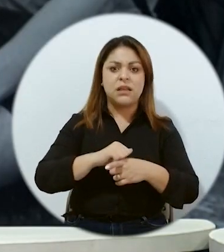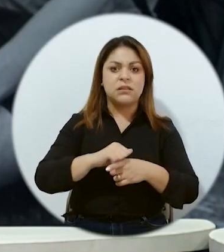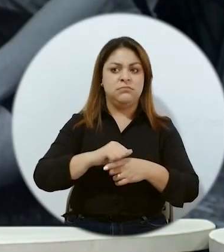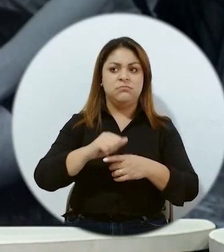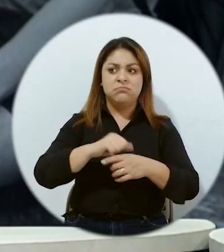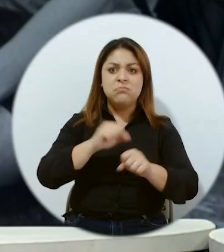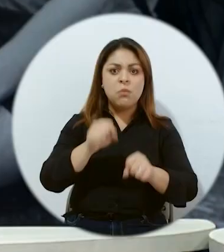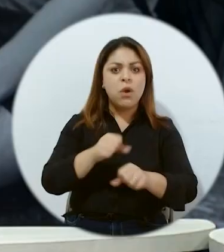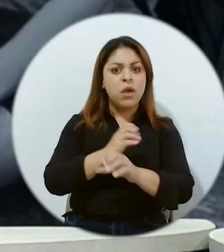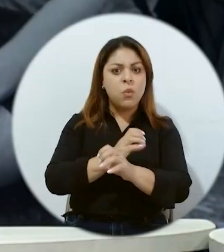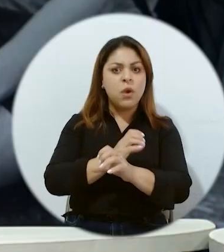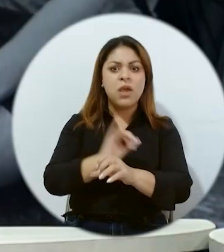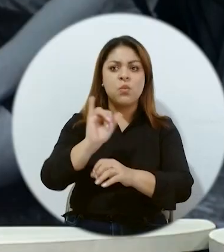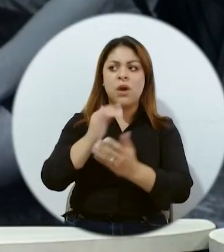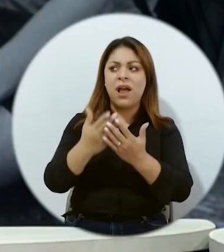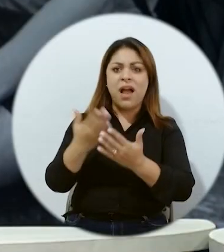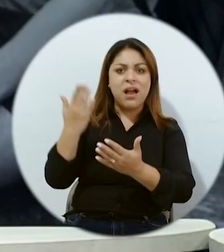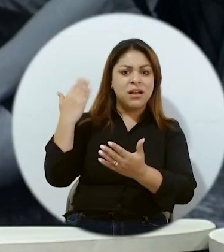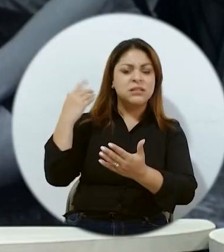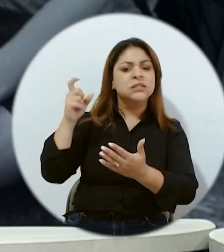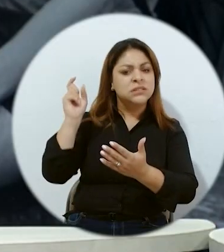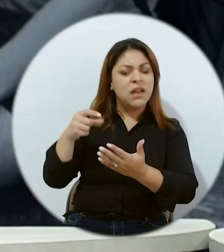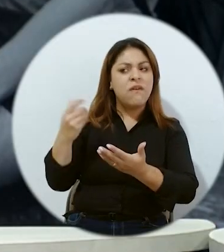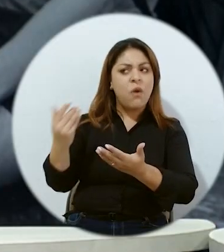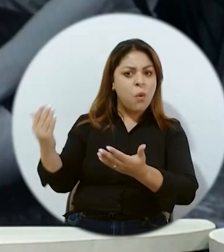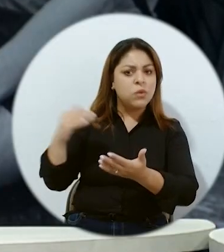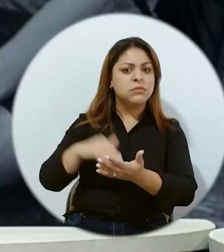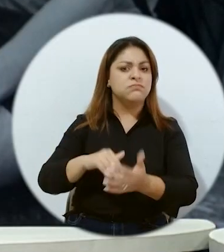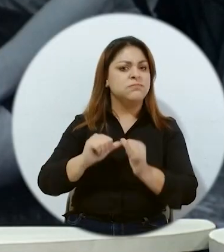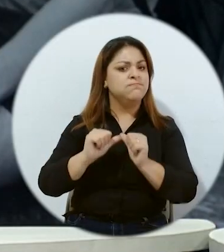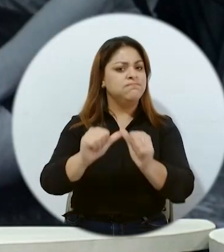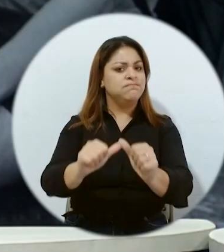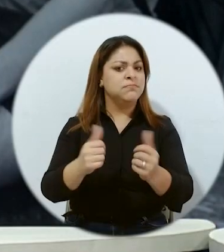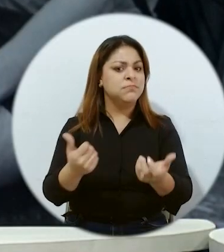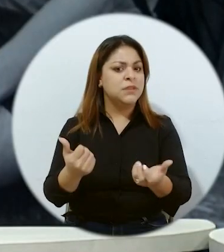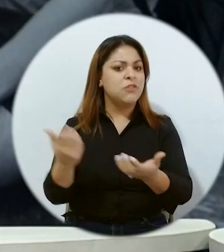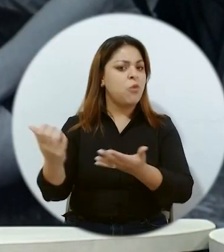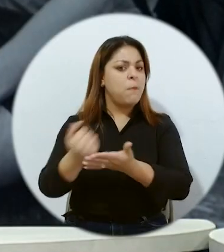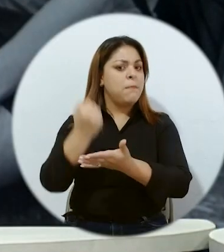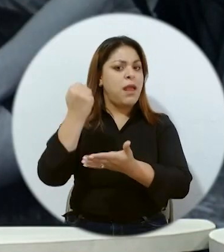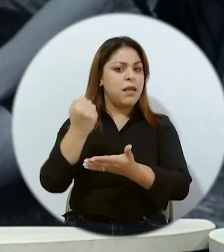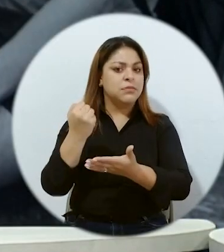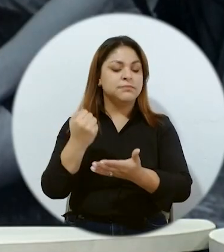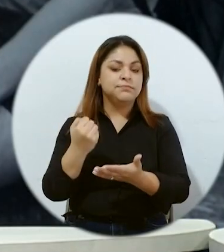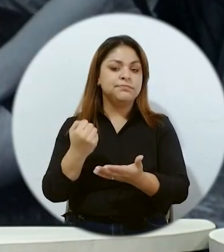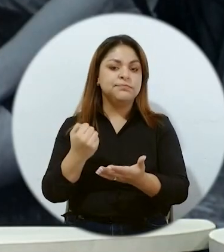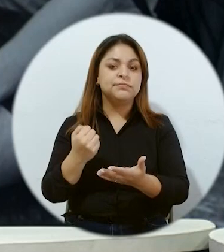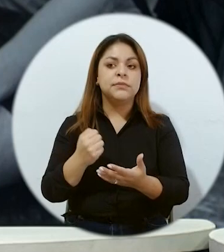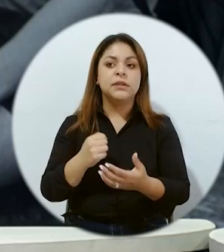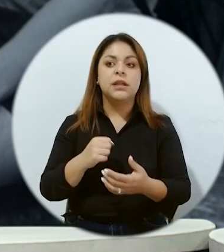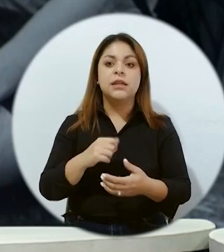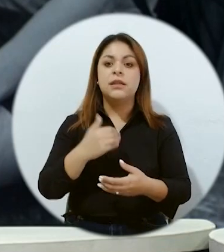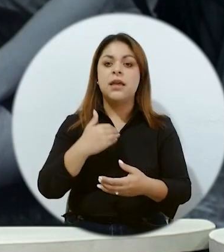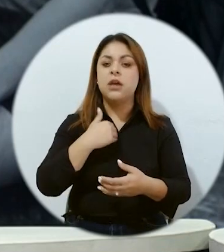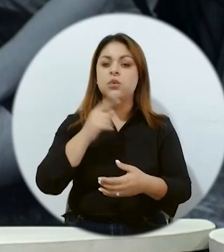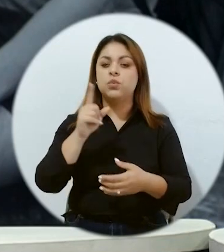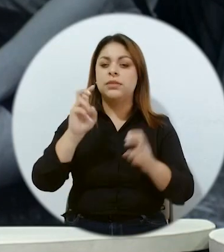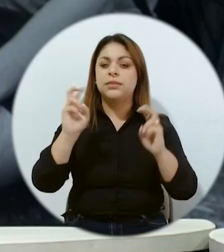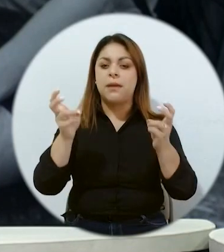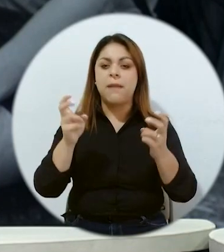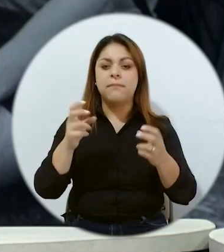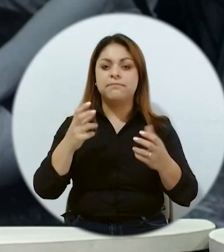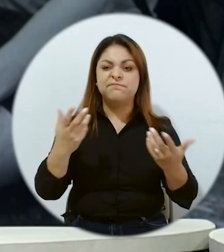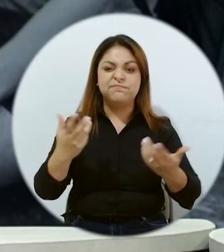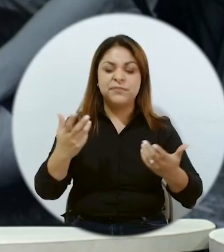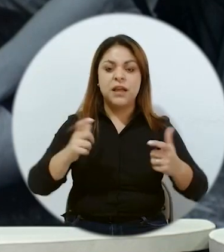cielo. Todo esto se hacía antes y se puede recuperar, se debe recuperar. Y una también de